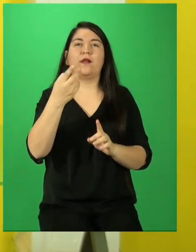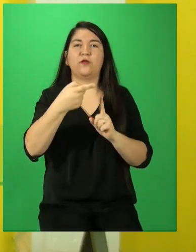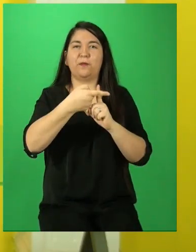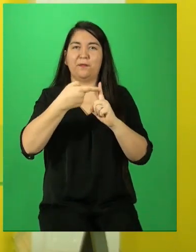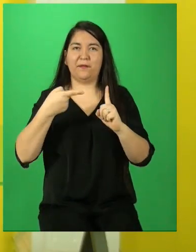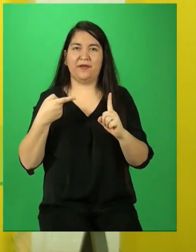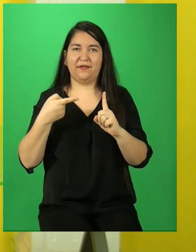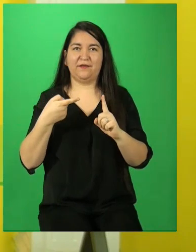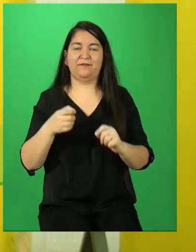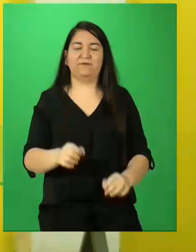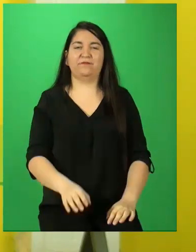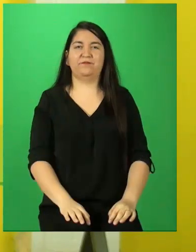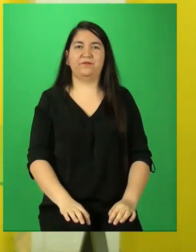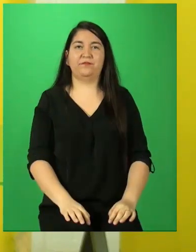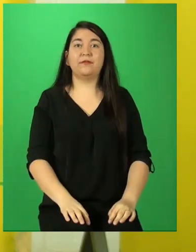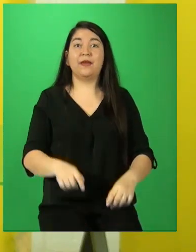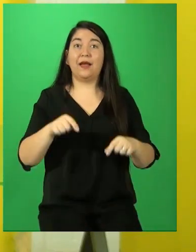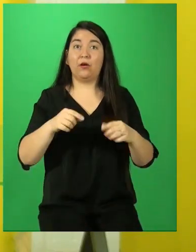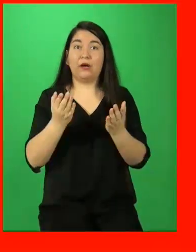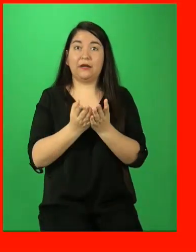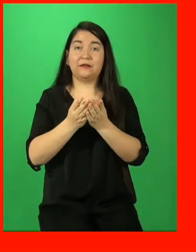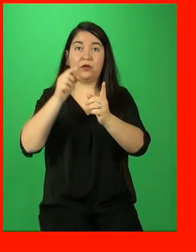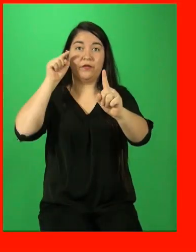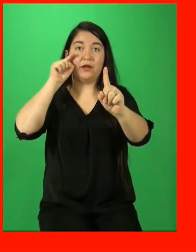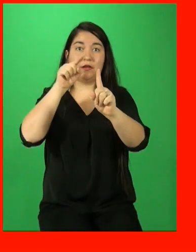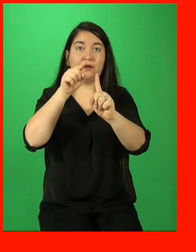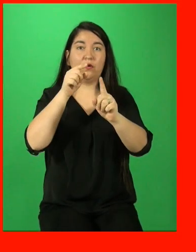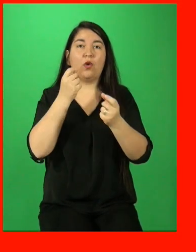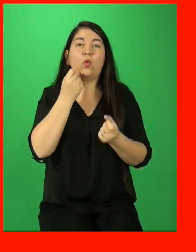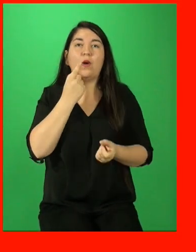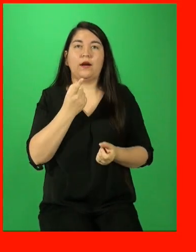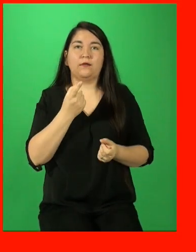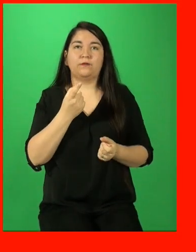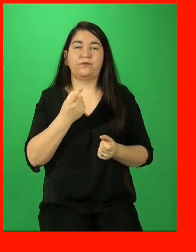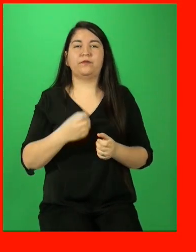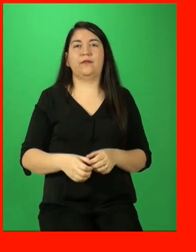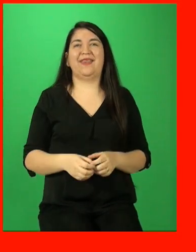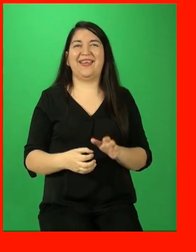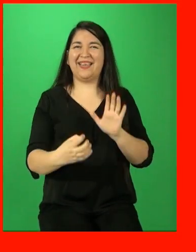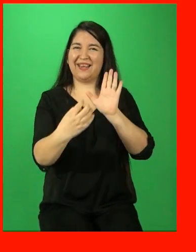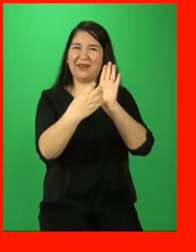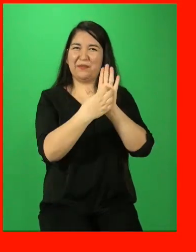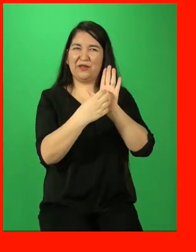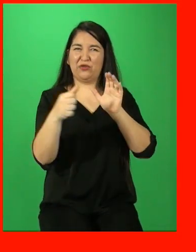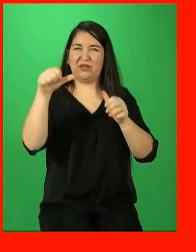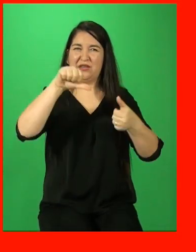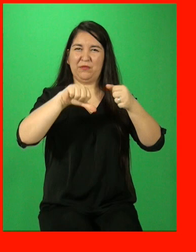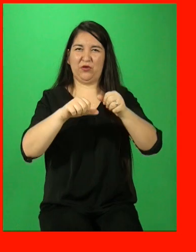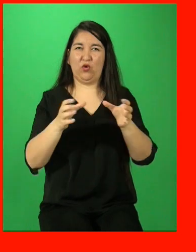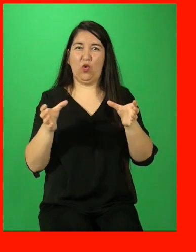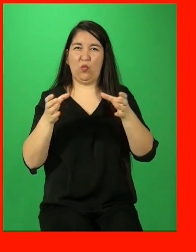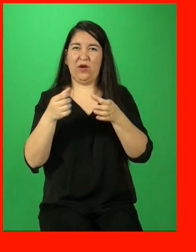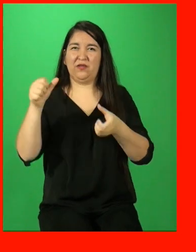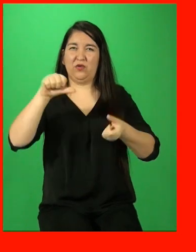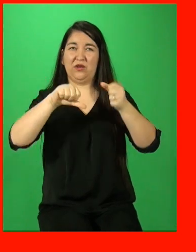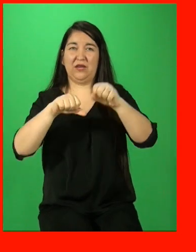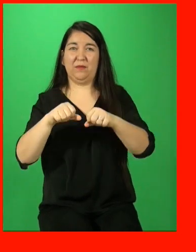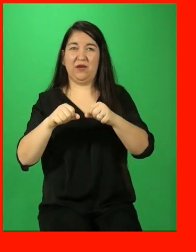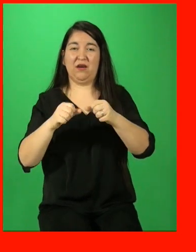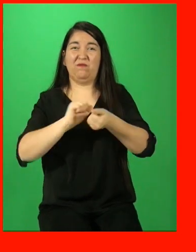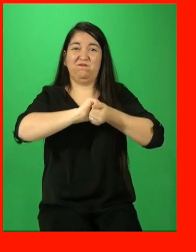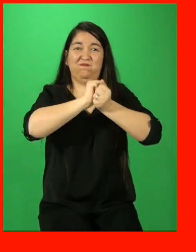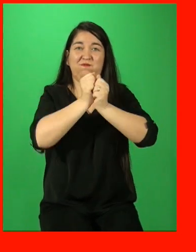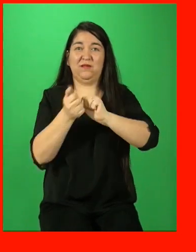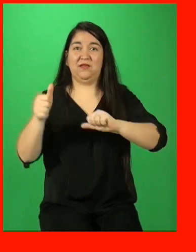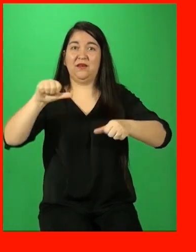medio. El objetivo de la clase va a ser explicar conceptos de elementos, compuestos, reacciones